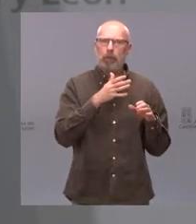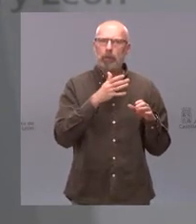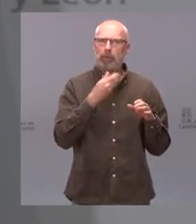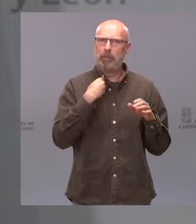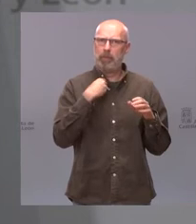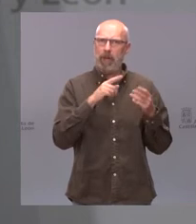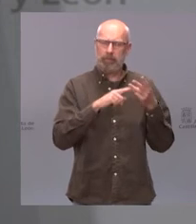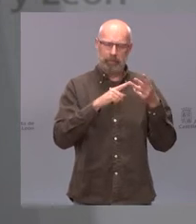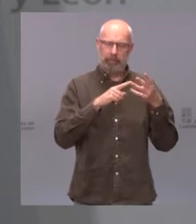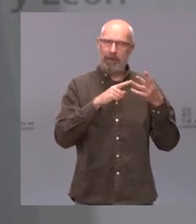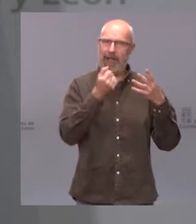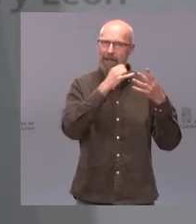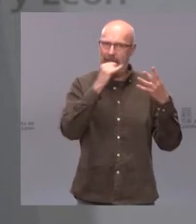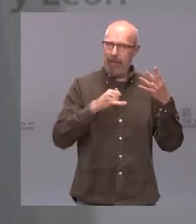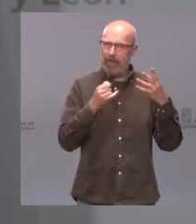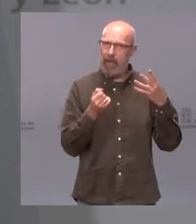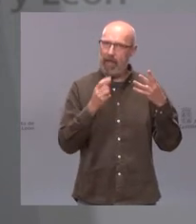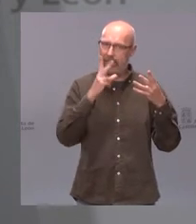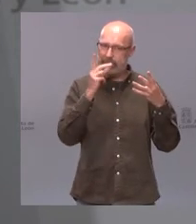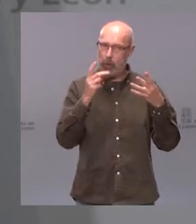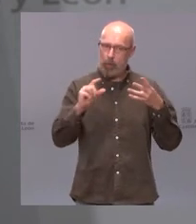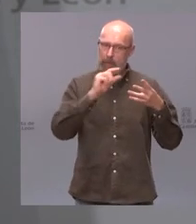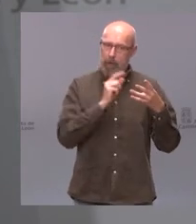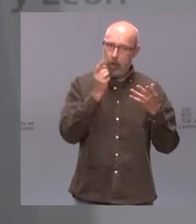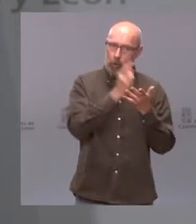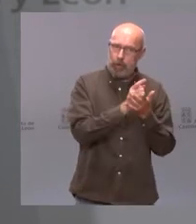Astra como segunda dosis en estos casos.